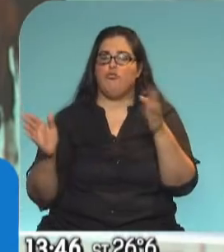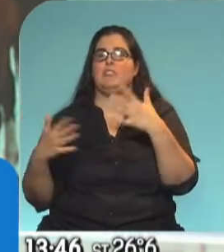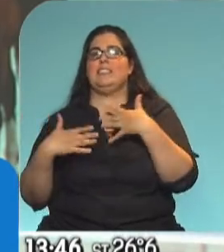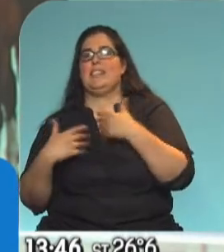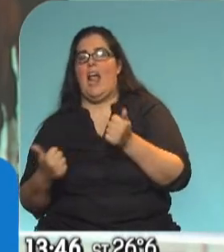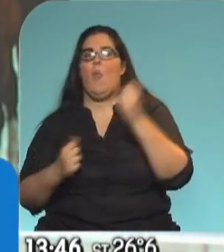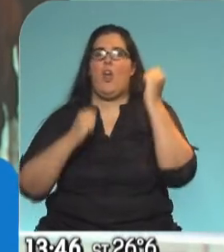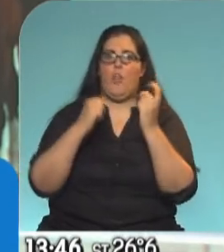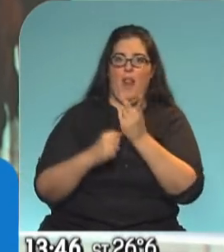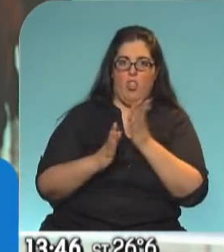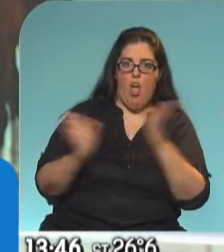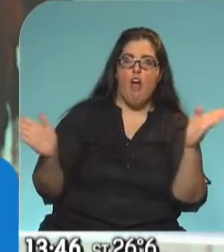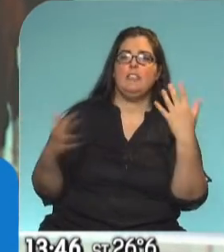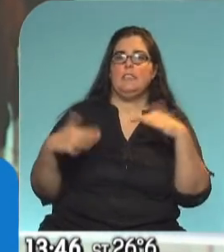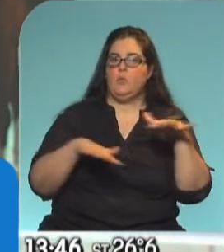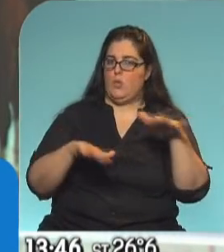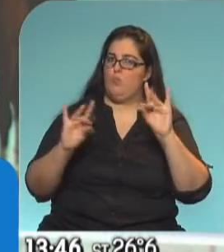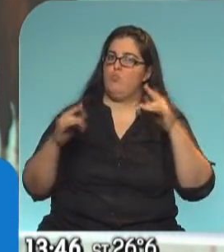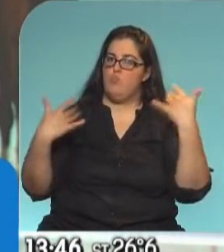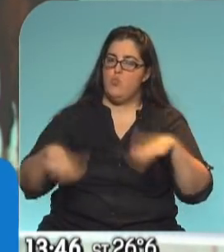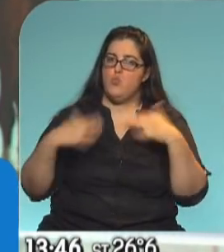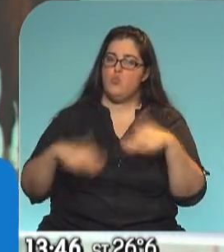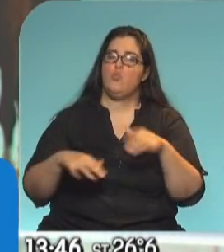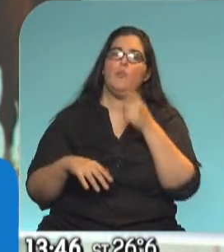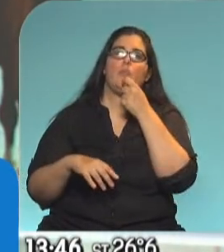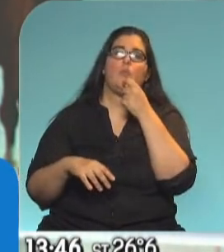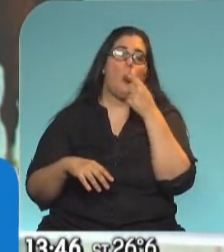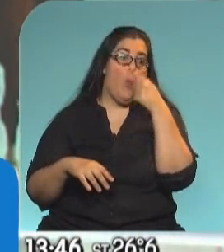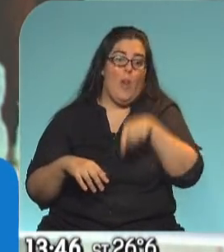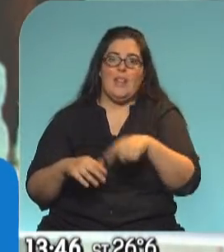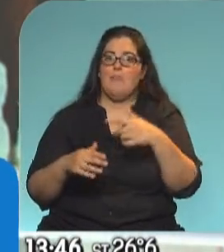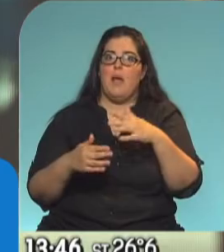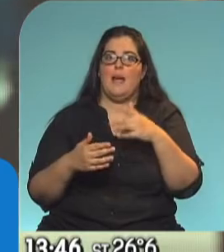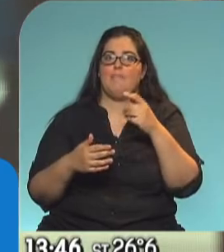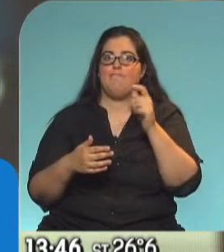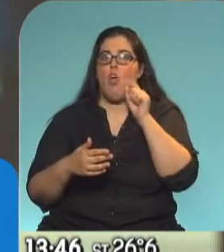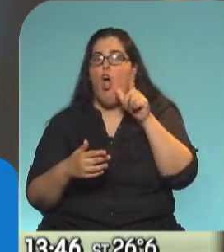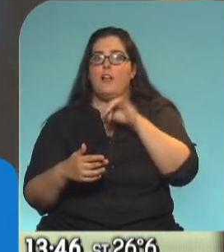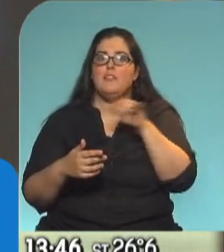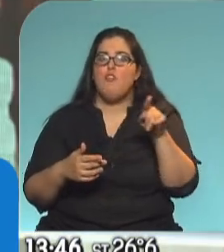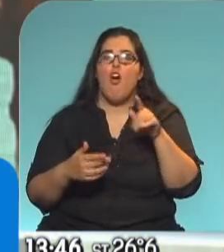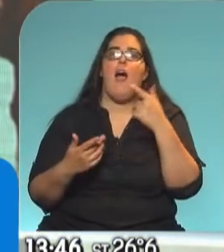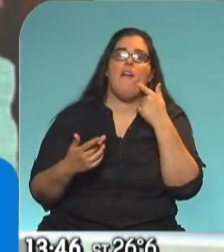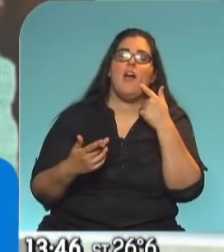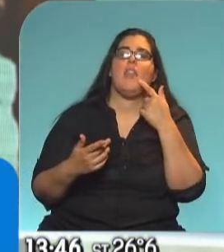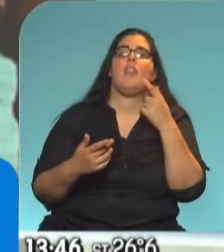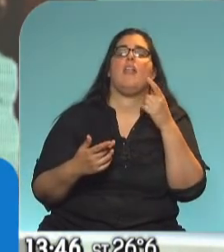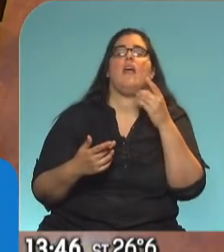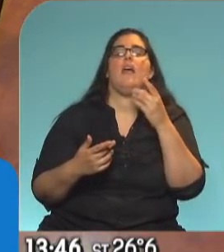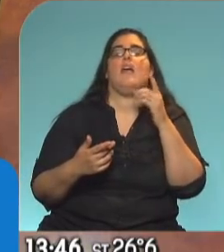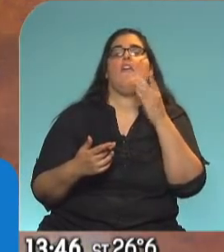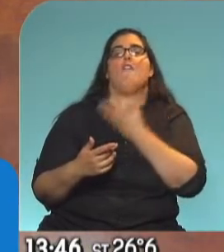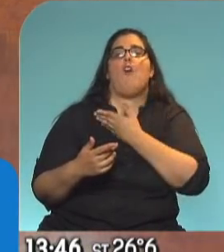situación bastante complicada y prácticamente la última carta que se juega para el rescate es el Fondo Europeo, el Fondo de